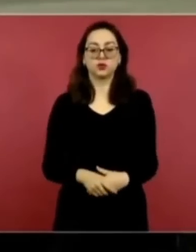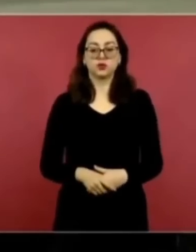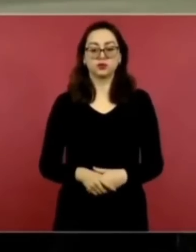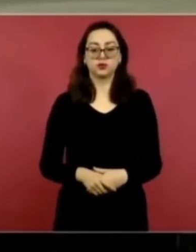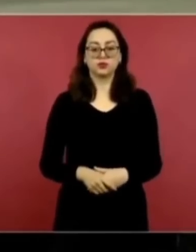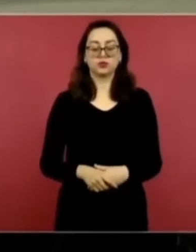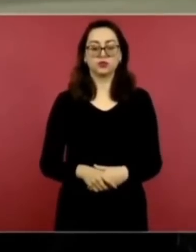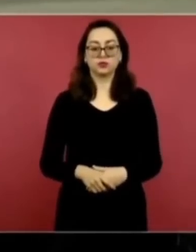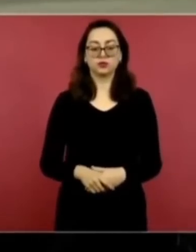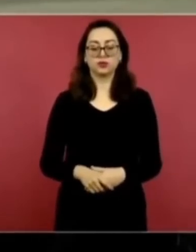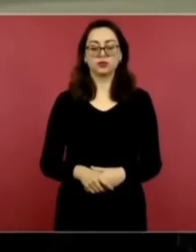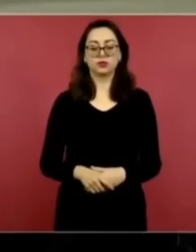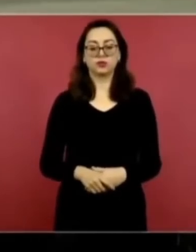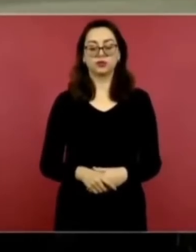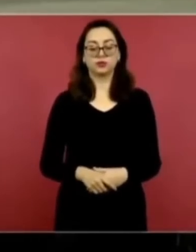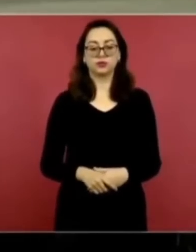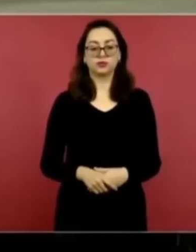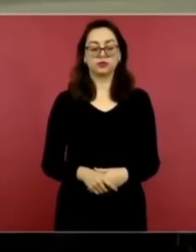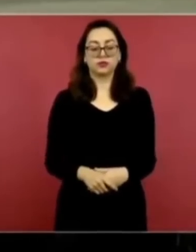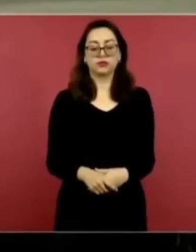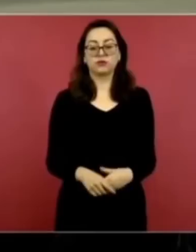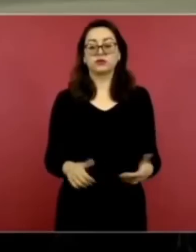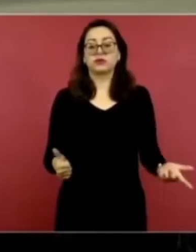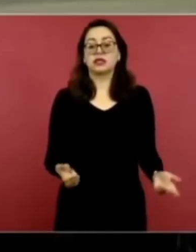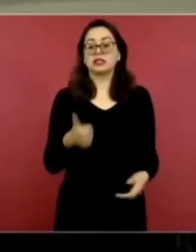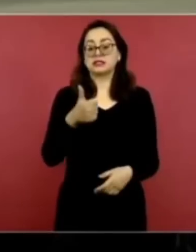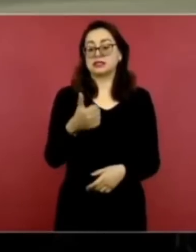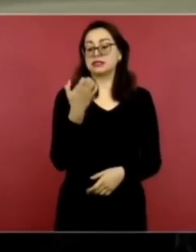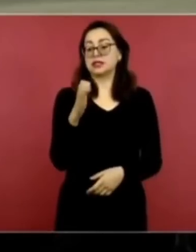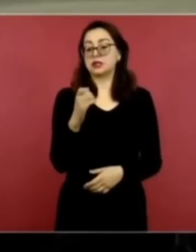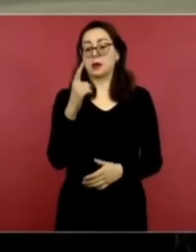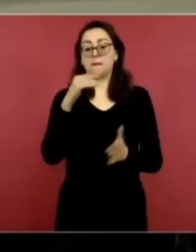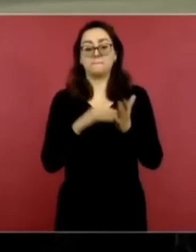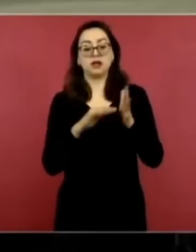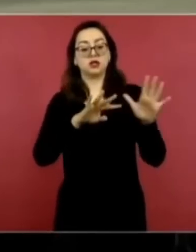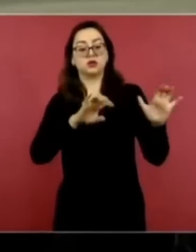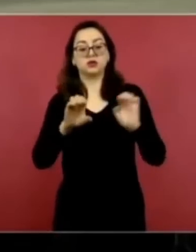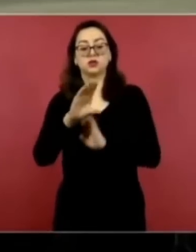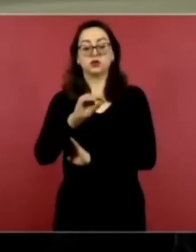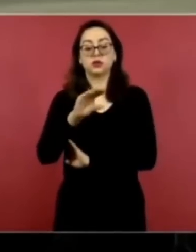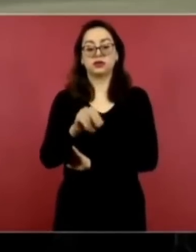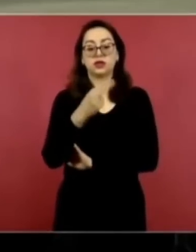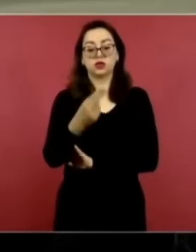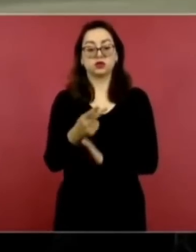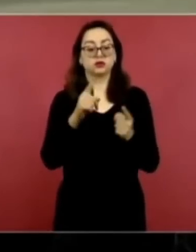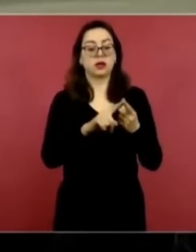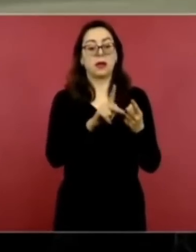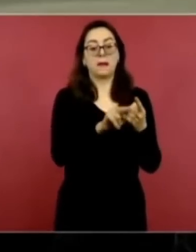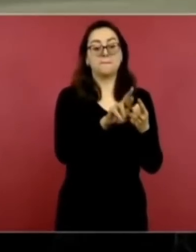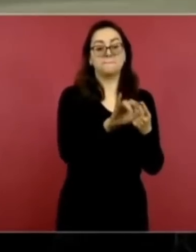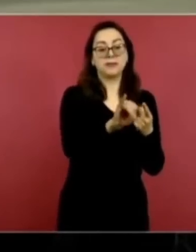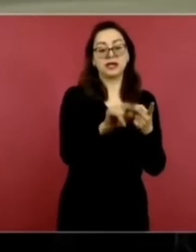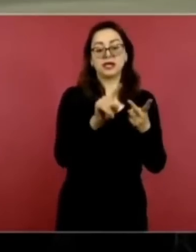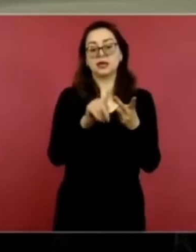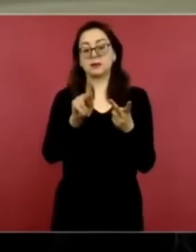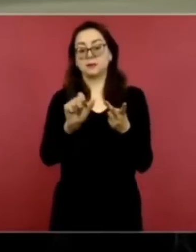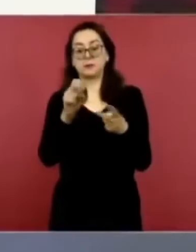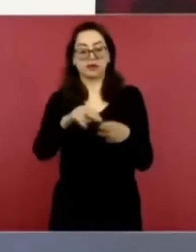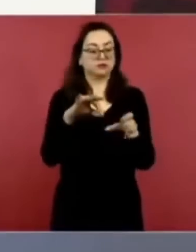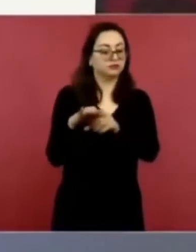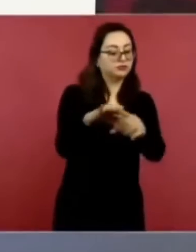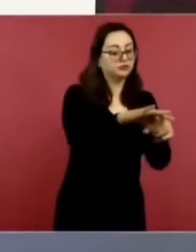Es el 6, ¿no? El 6 de enero de 1992, el PRI y el PAN modificaron el artículo